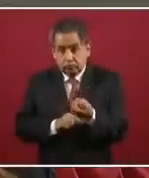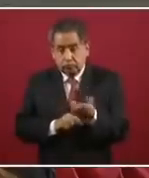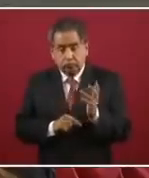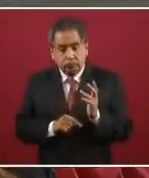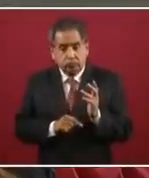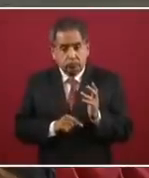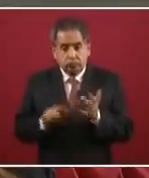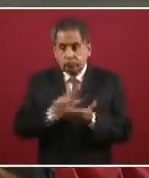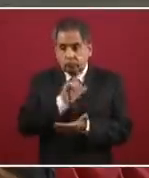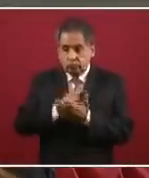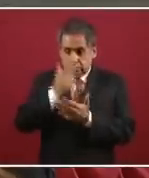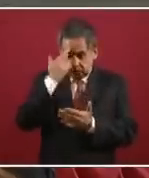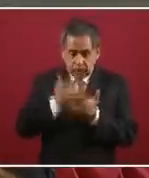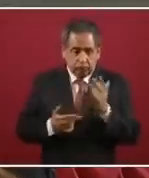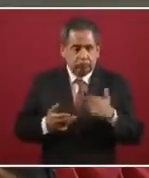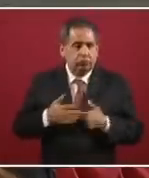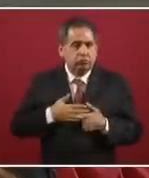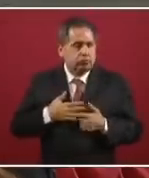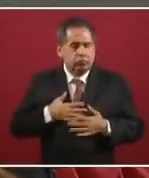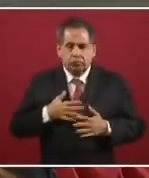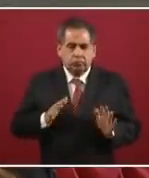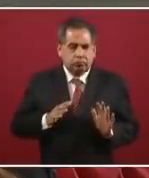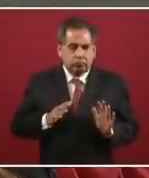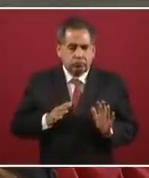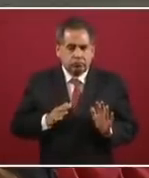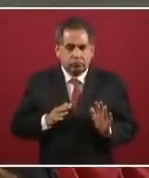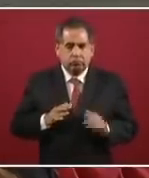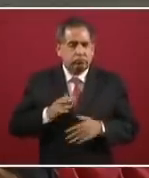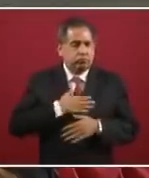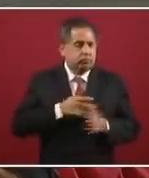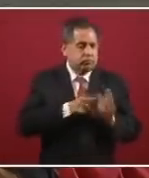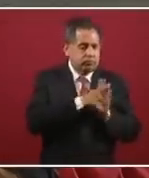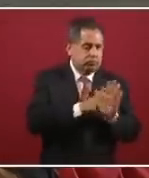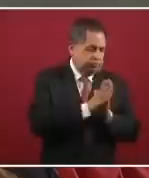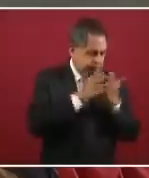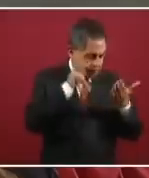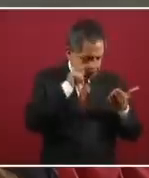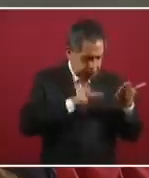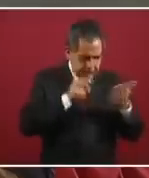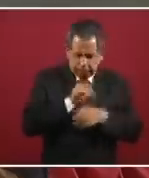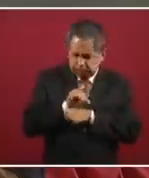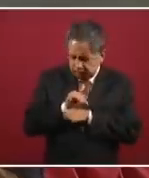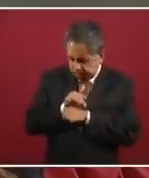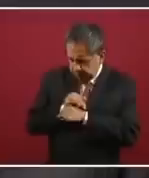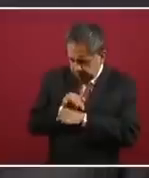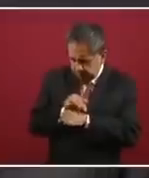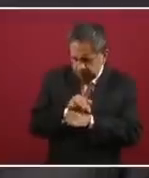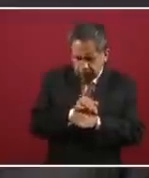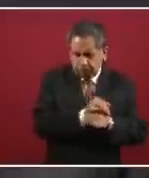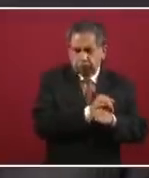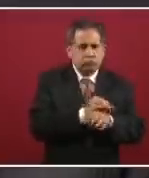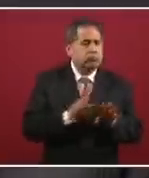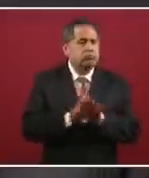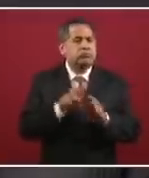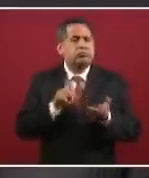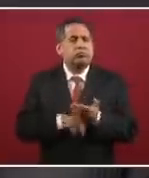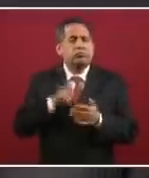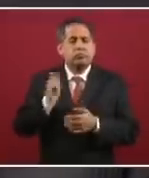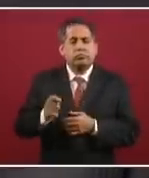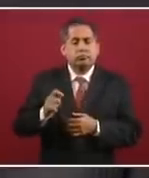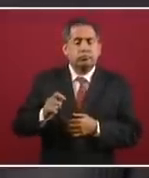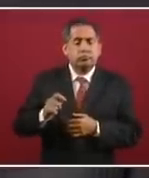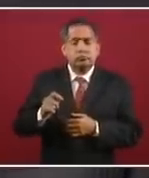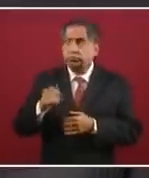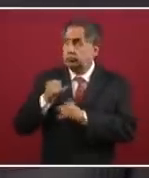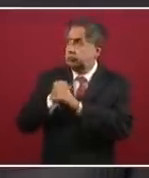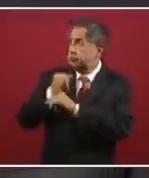es un delito. Nosotros en Estado Mayor, en nuestro portal Estado Mayor MX, hicimos una investigación sobre cómo todos los